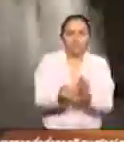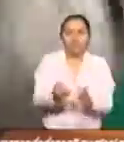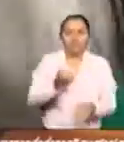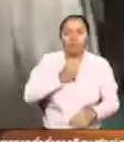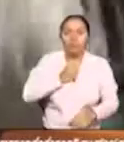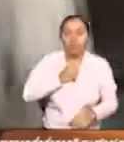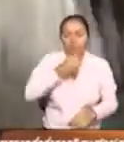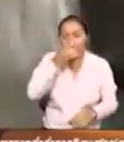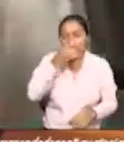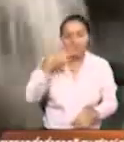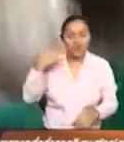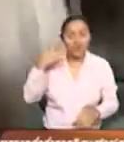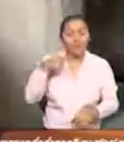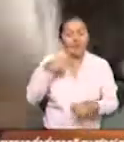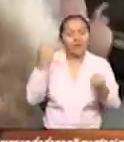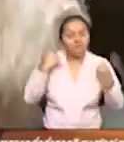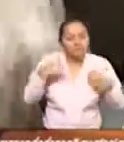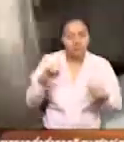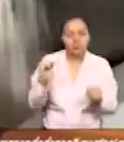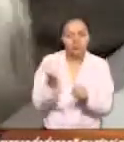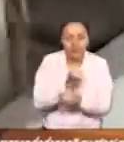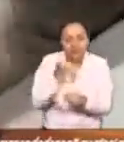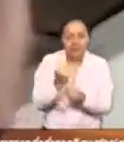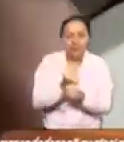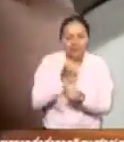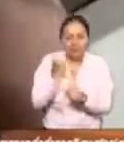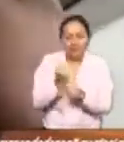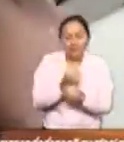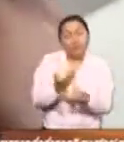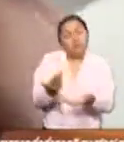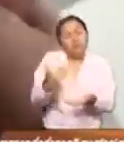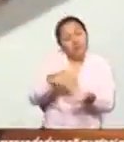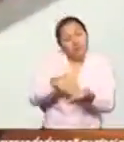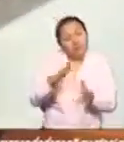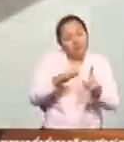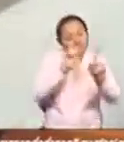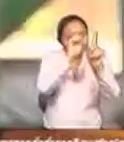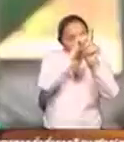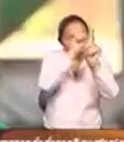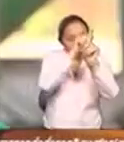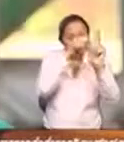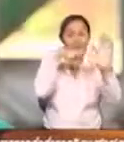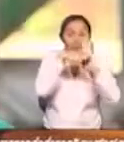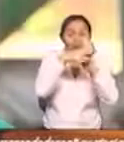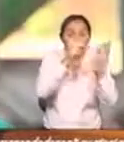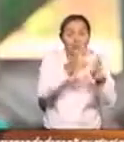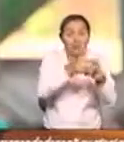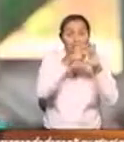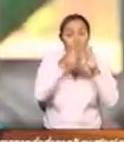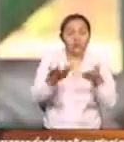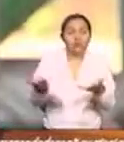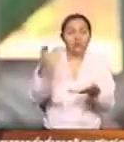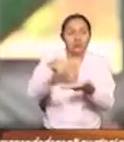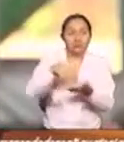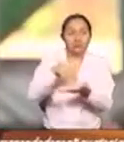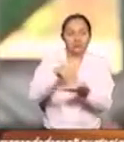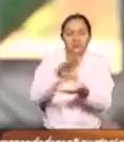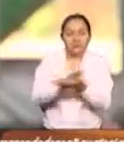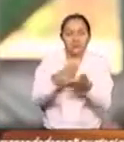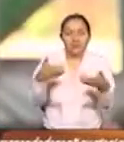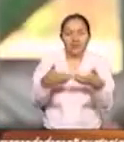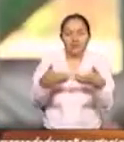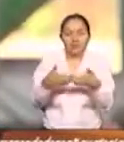ello, evidentemente, tenemos que hacer un esfuerzo. Quizás toquemos otra vez la puerta al banco para un nuevo financiamiento para implementación de